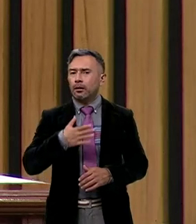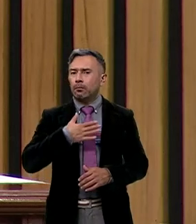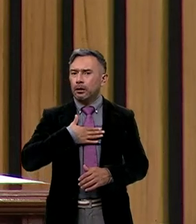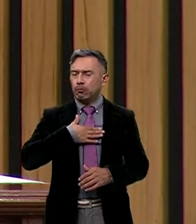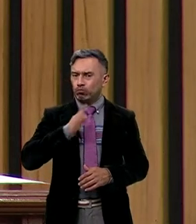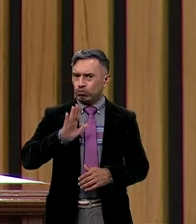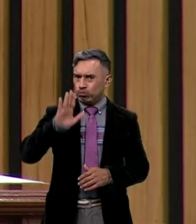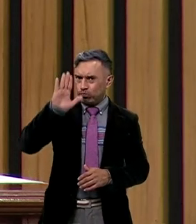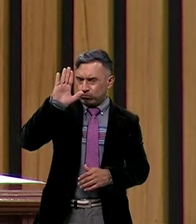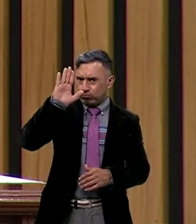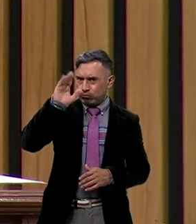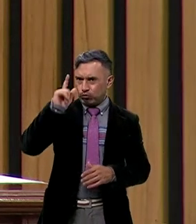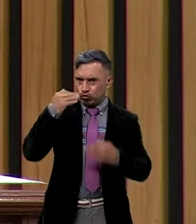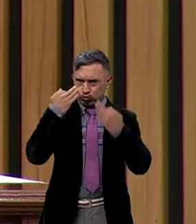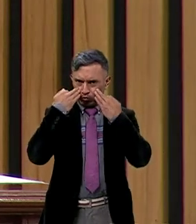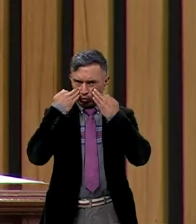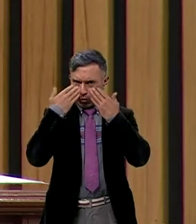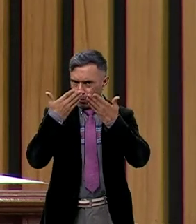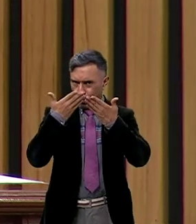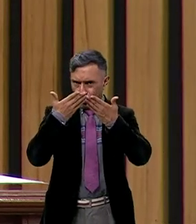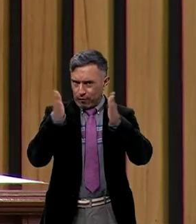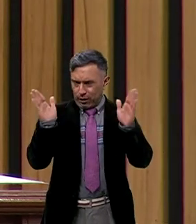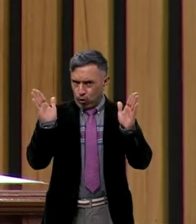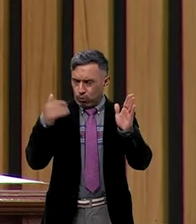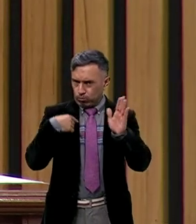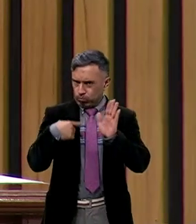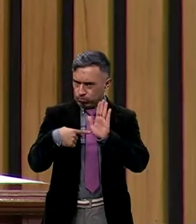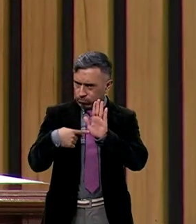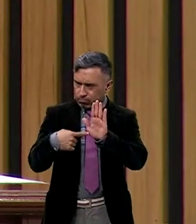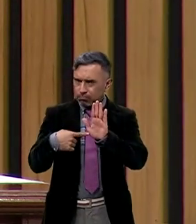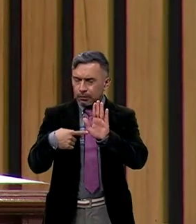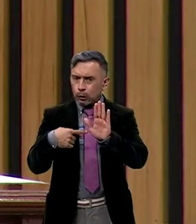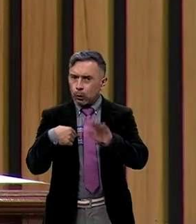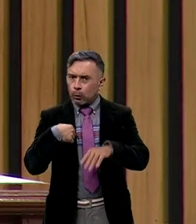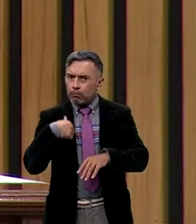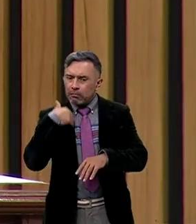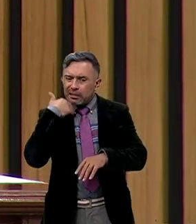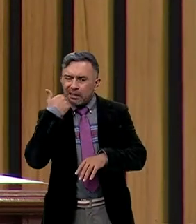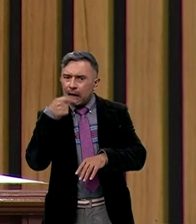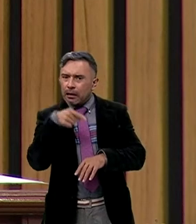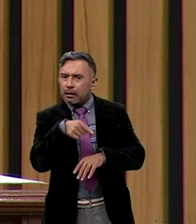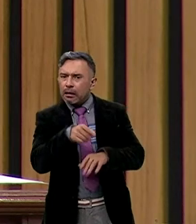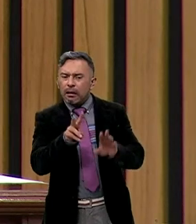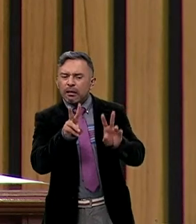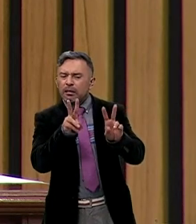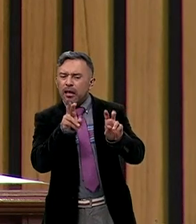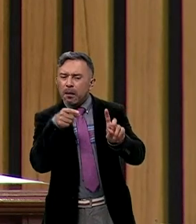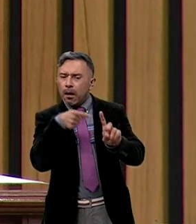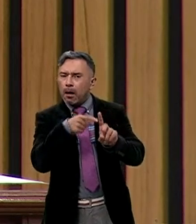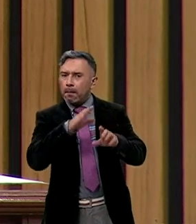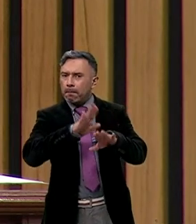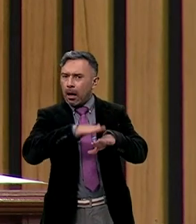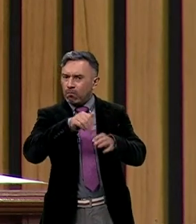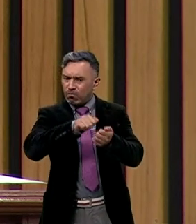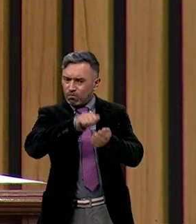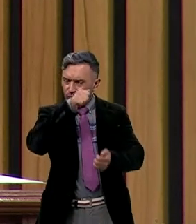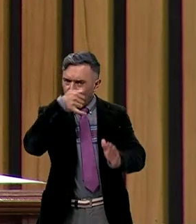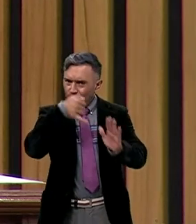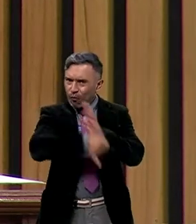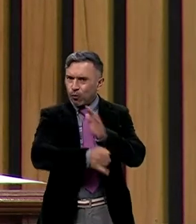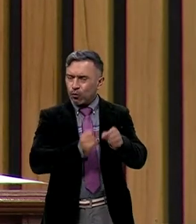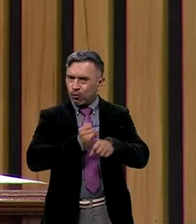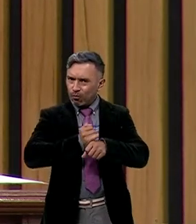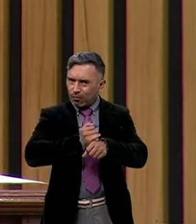por que pueda y profundizarse continuar fortaleciéndose la